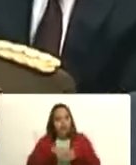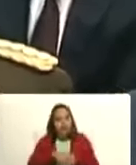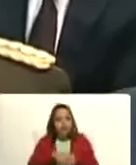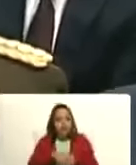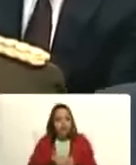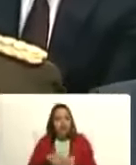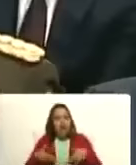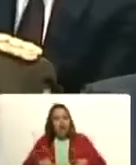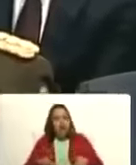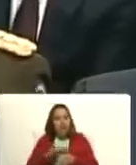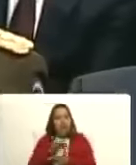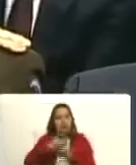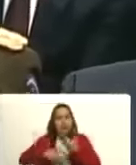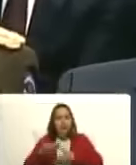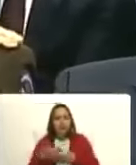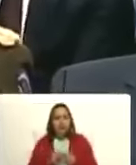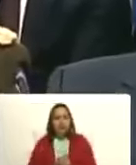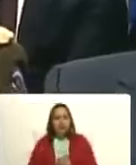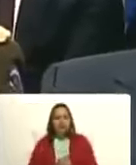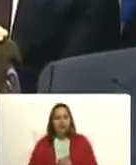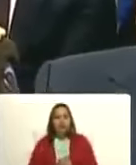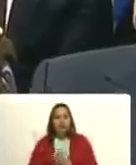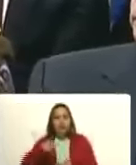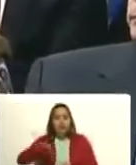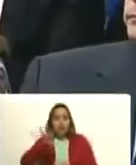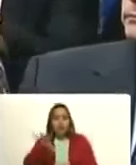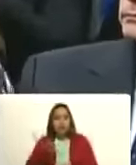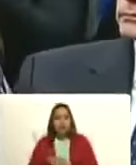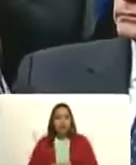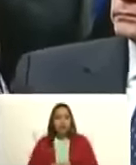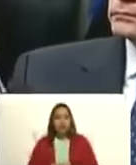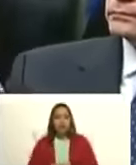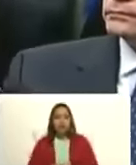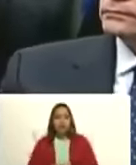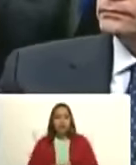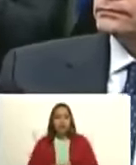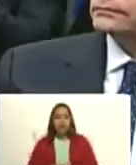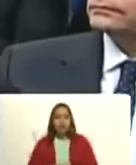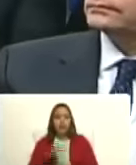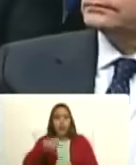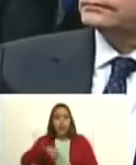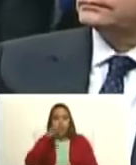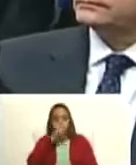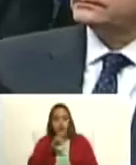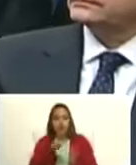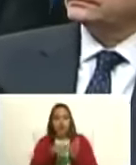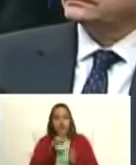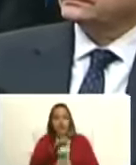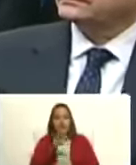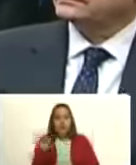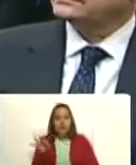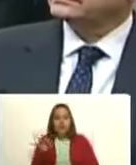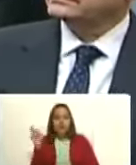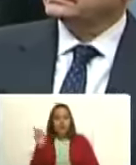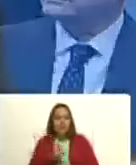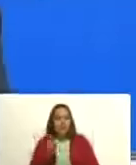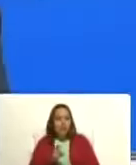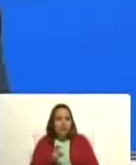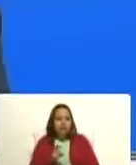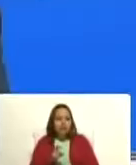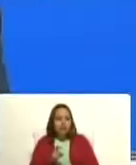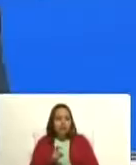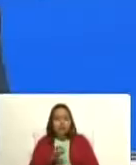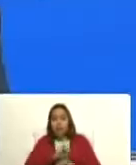un esfuerzo compartido por el país. Este año 2023 le quedan 33